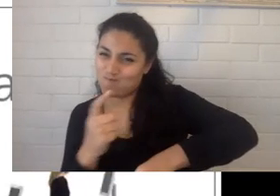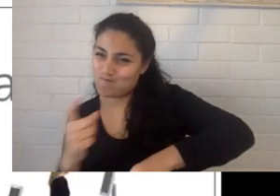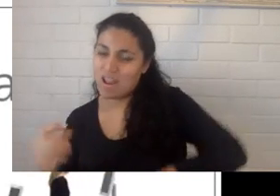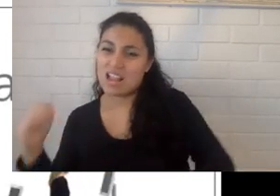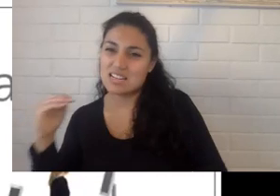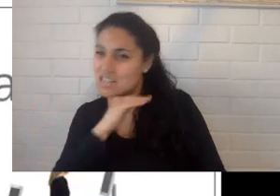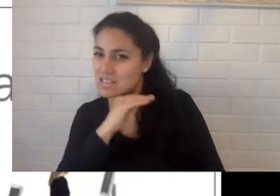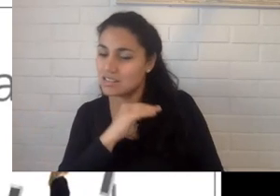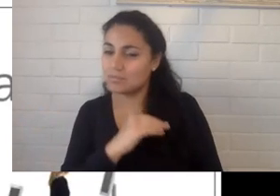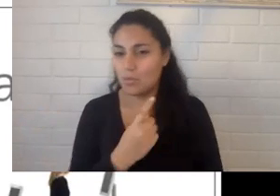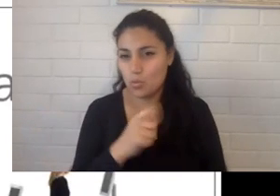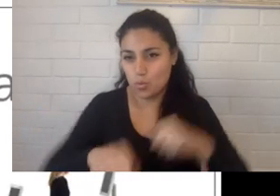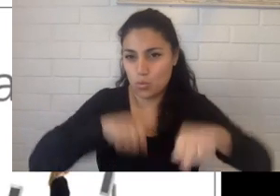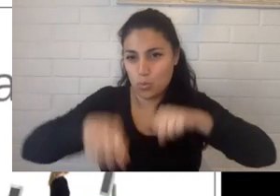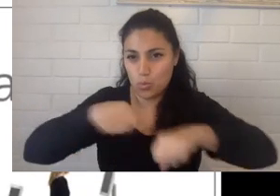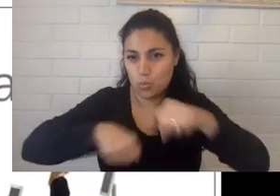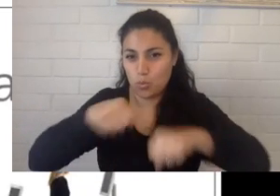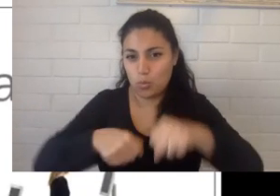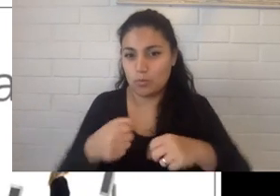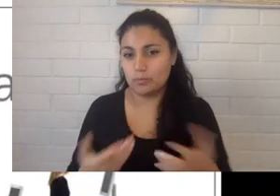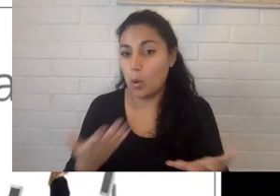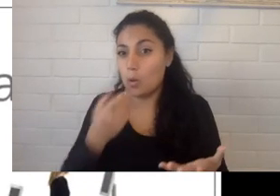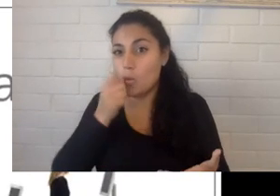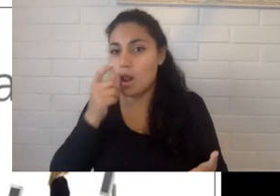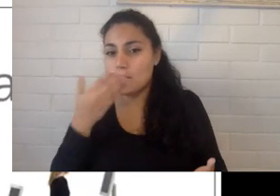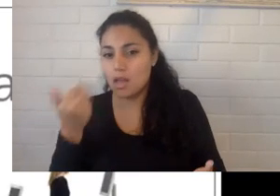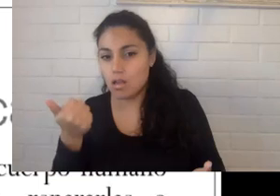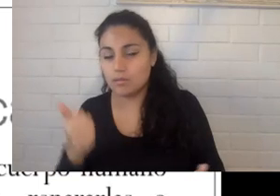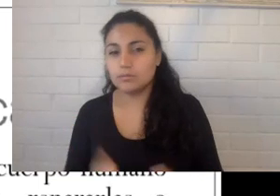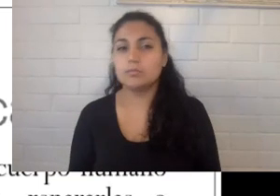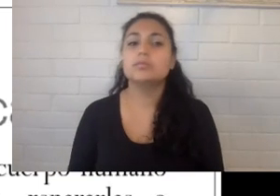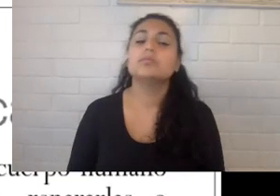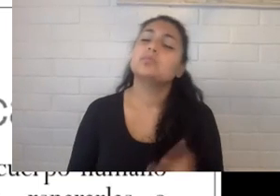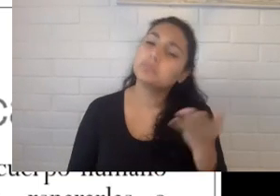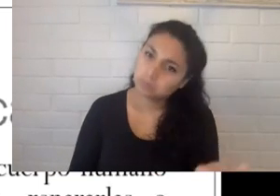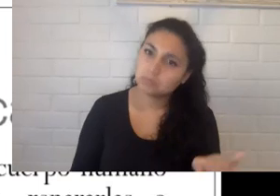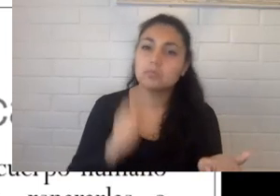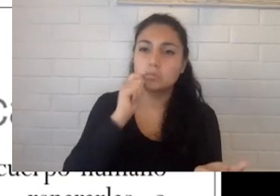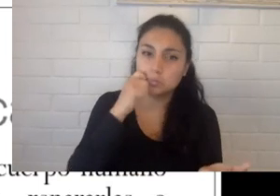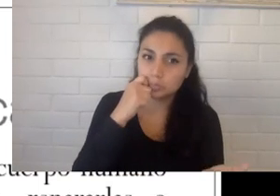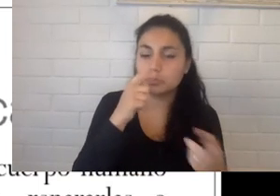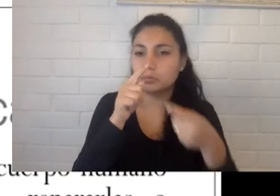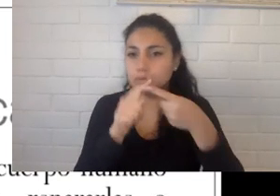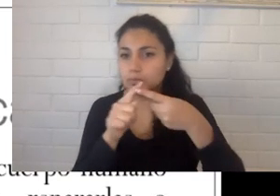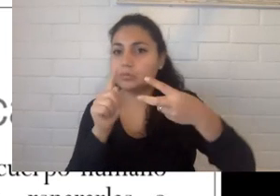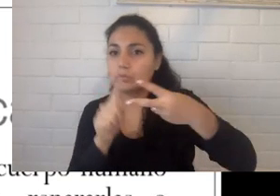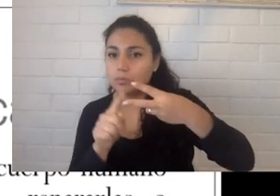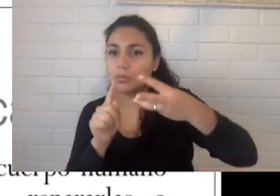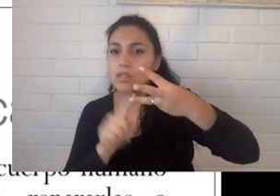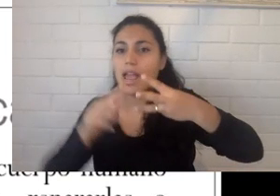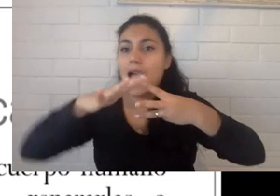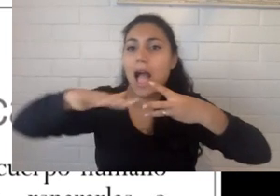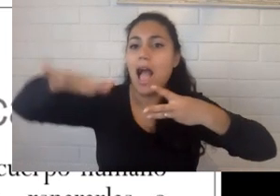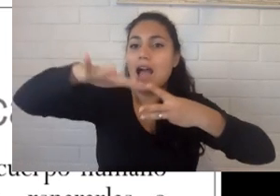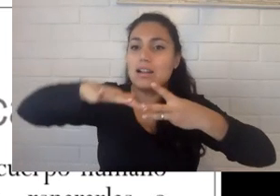está sobre una bicicleta? ¿Ya? Entonces podemos definir y podemos darnos cuenta de que tenemos tres áreas principales de la aplicación